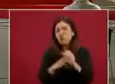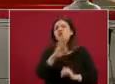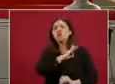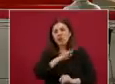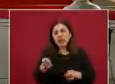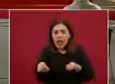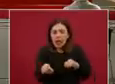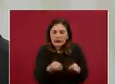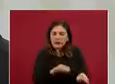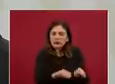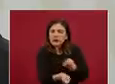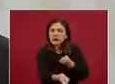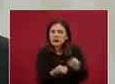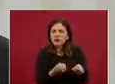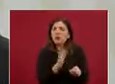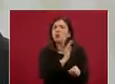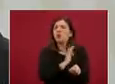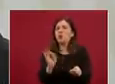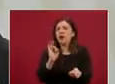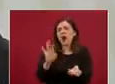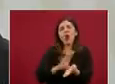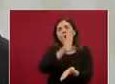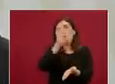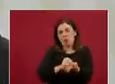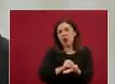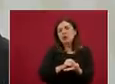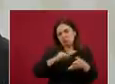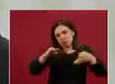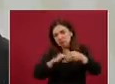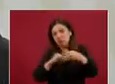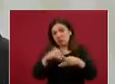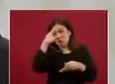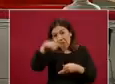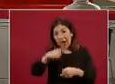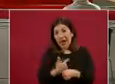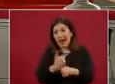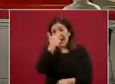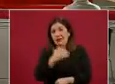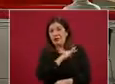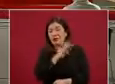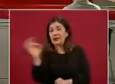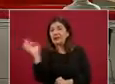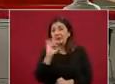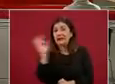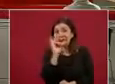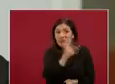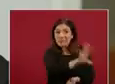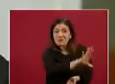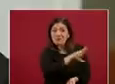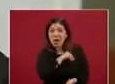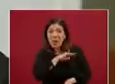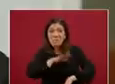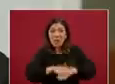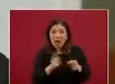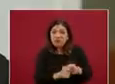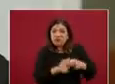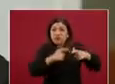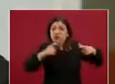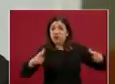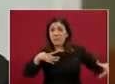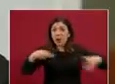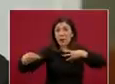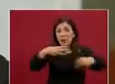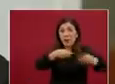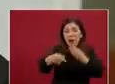mitigamos casi por completo el riesgo de que haya un mayor o un